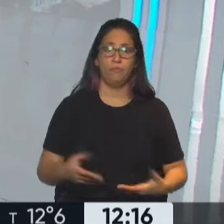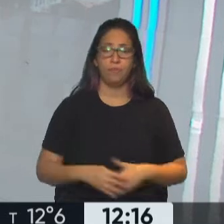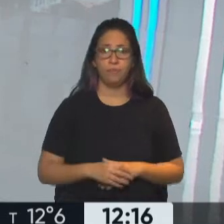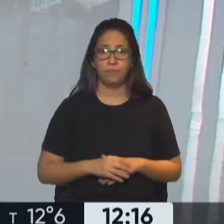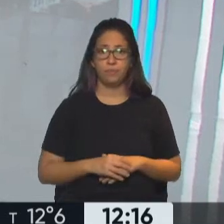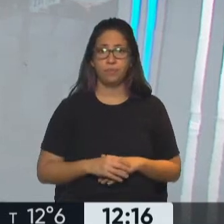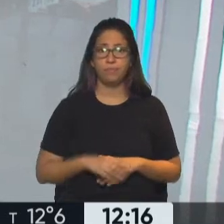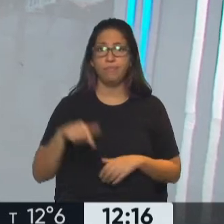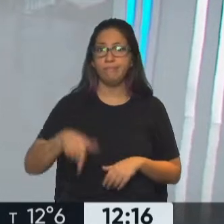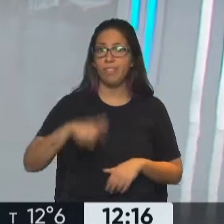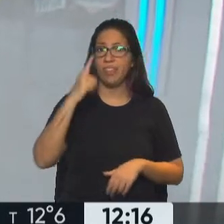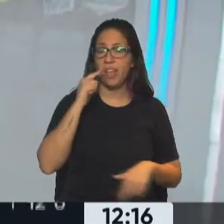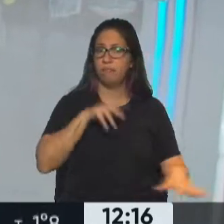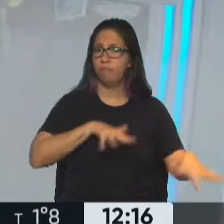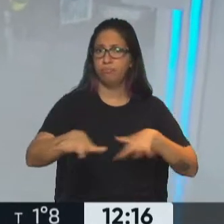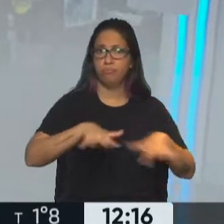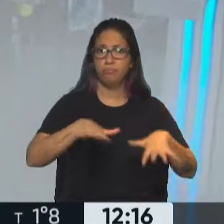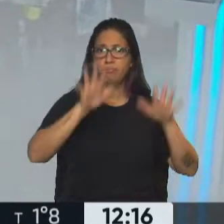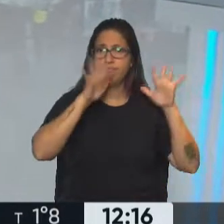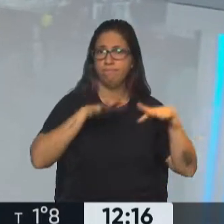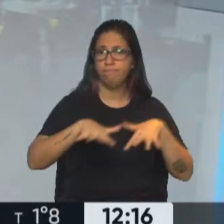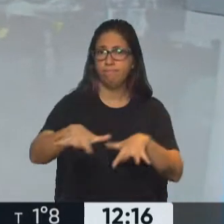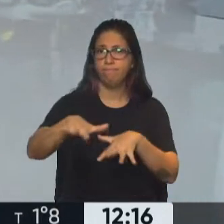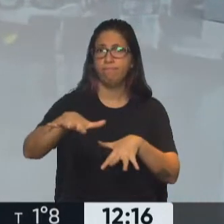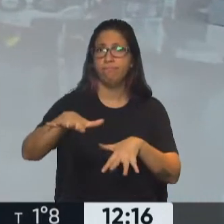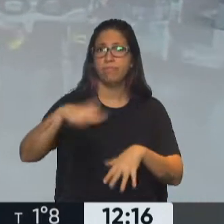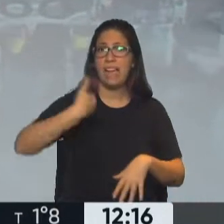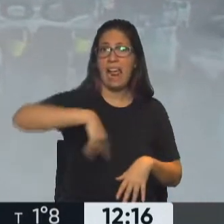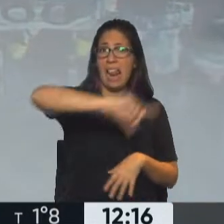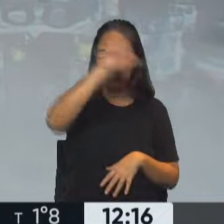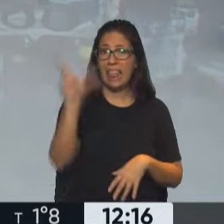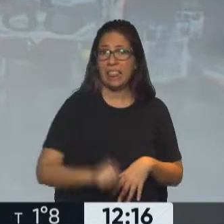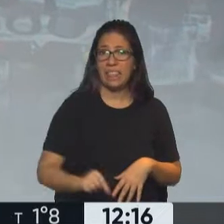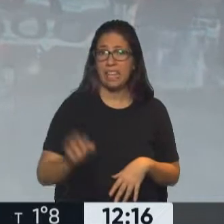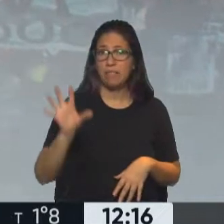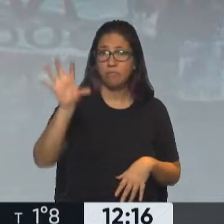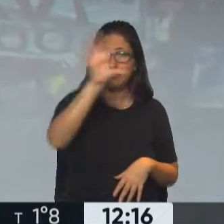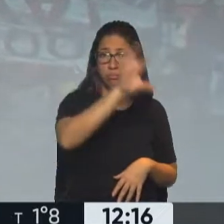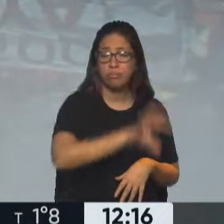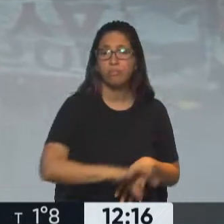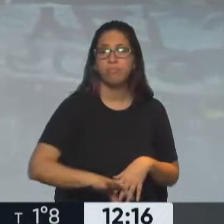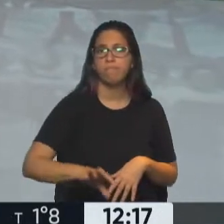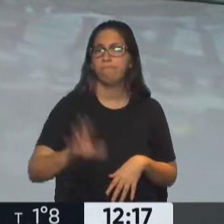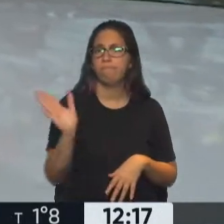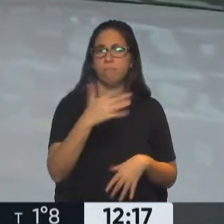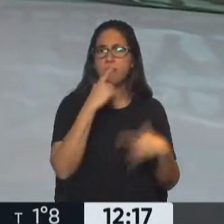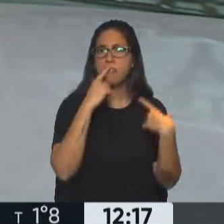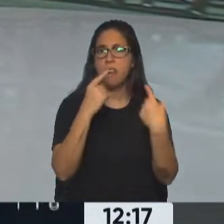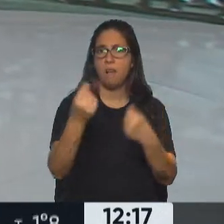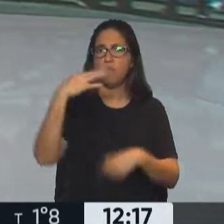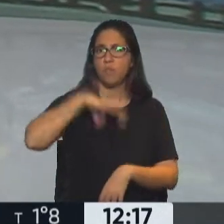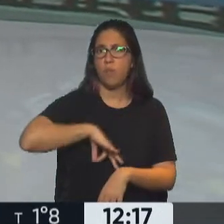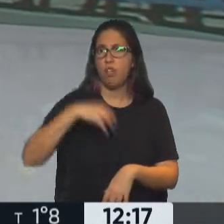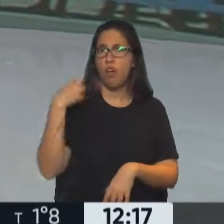el día de movilizaciones días de concentración en diferentes puntos del país que están reclamando a los manifestantes un salario